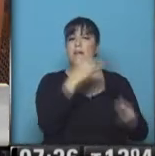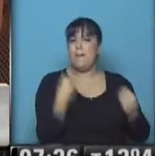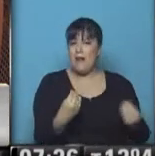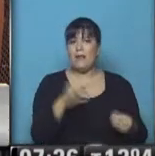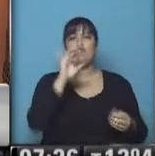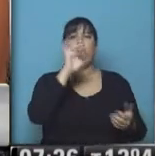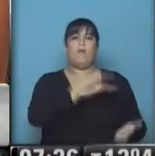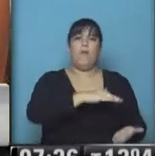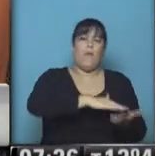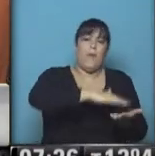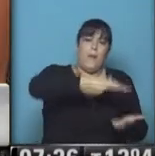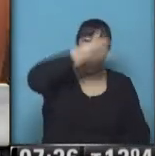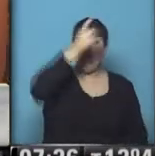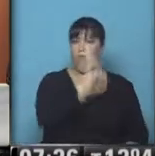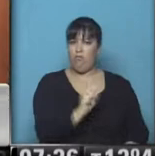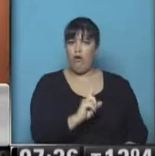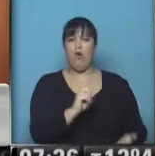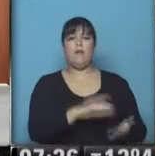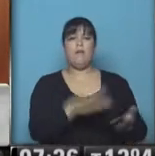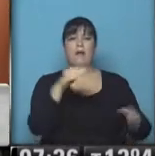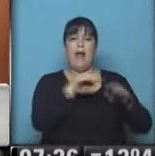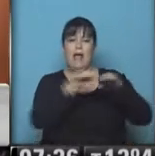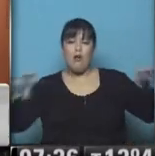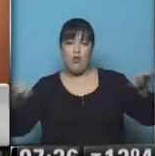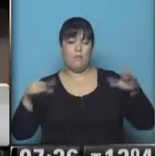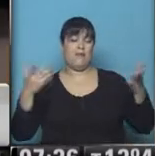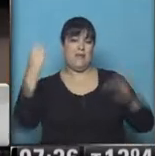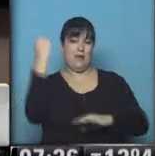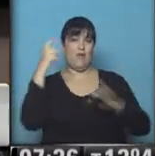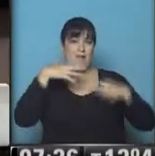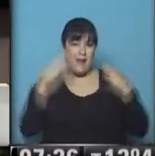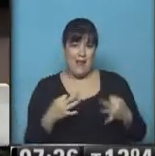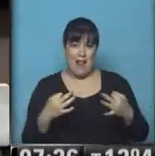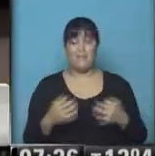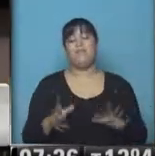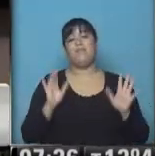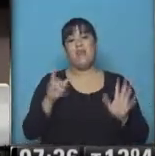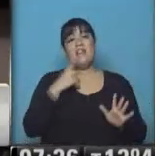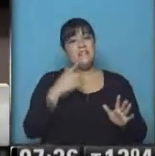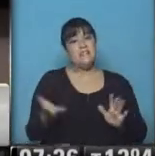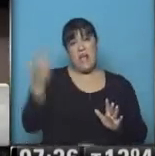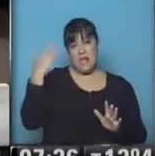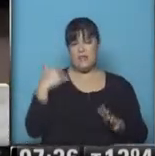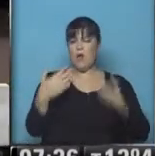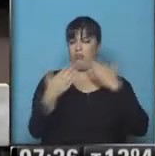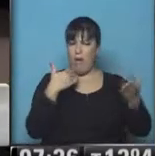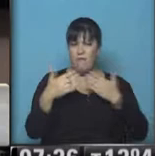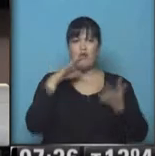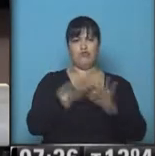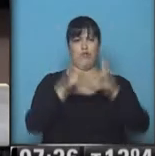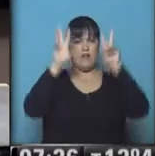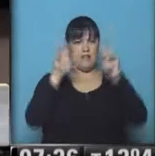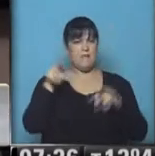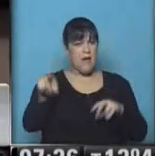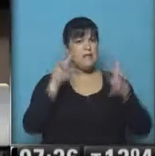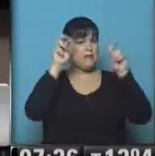acumular acumular y no mantener un equilibrio la economía real si ayer aparentemente se habló bastante de este tema fue uno